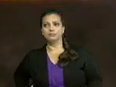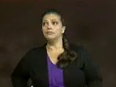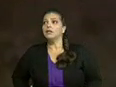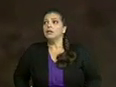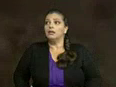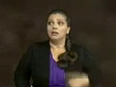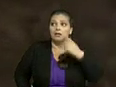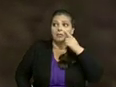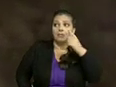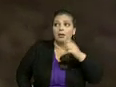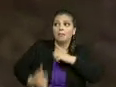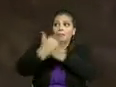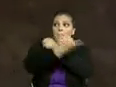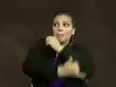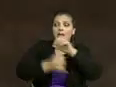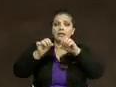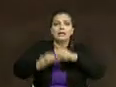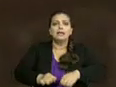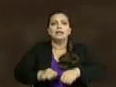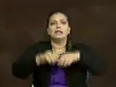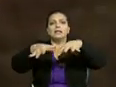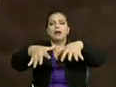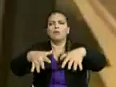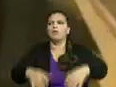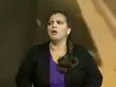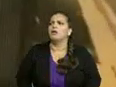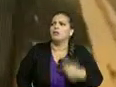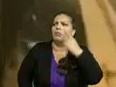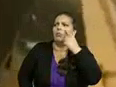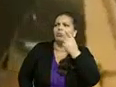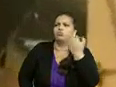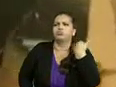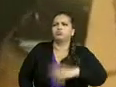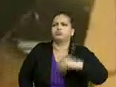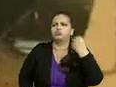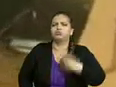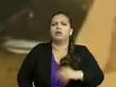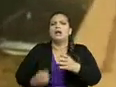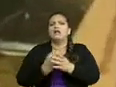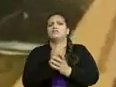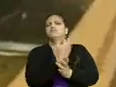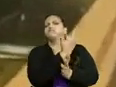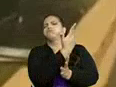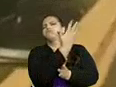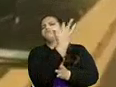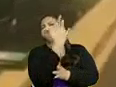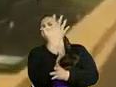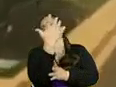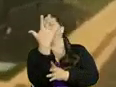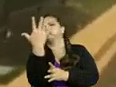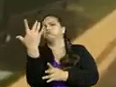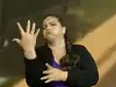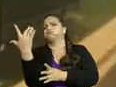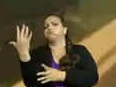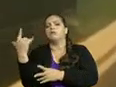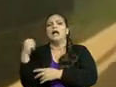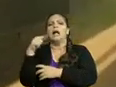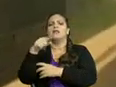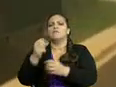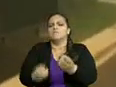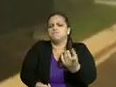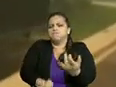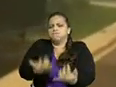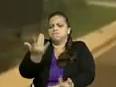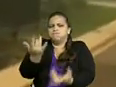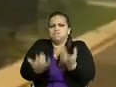Autoridades australianas planean llevar a cabo una masiva evacuación desde las localidades del estado de Victoria, a las que en estos momentos azotan